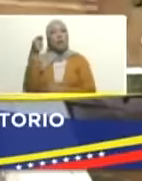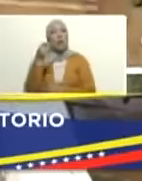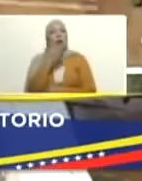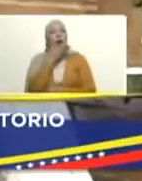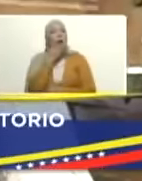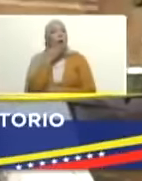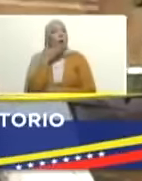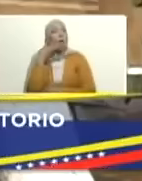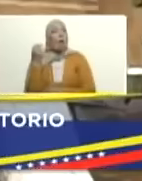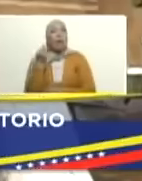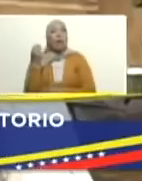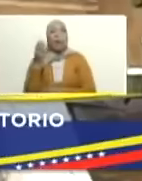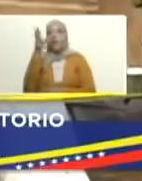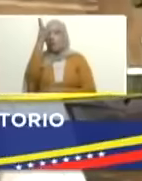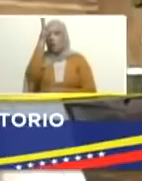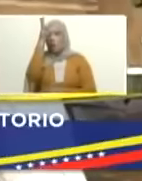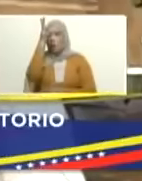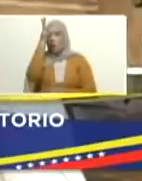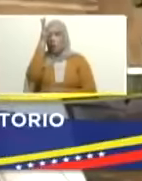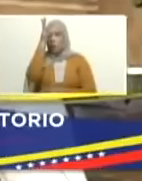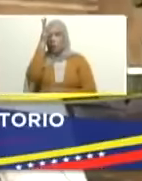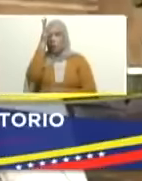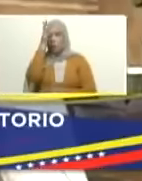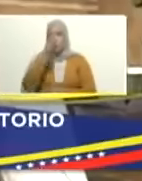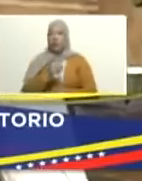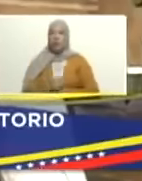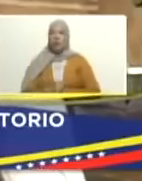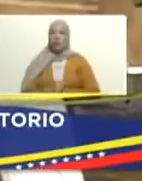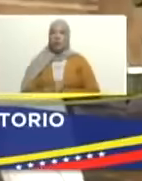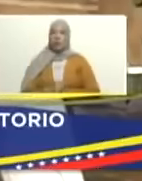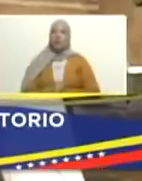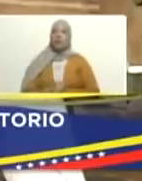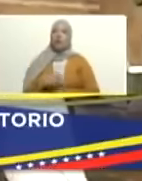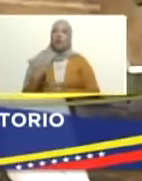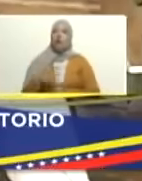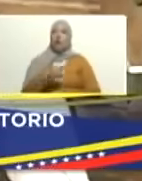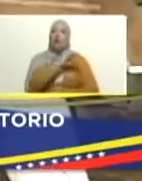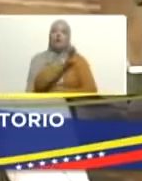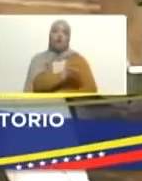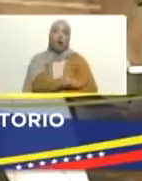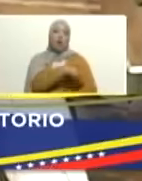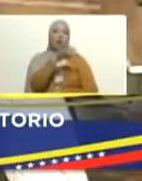diputada del Estado Falcón, bravío Estado Falcón.